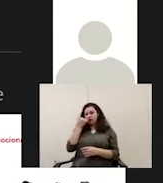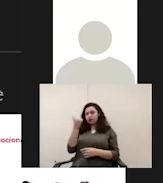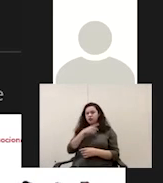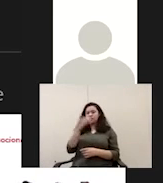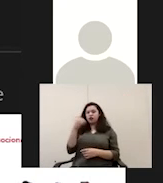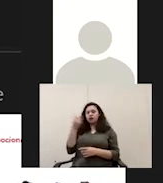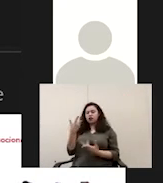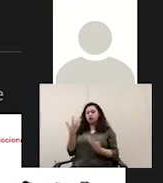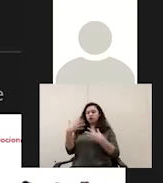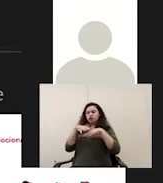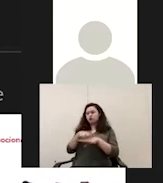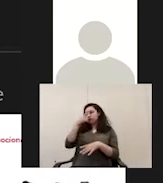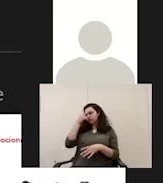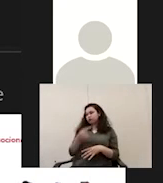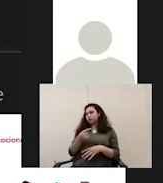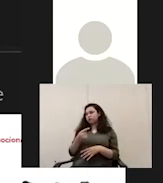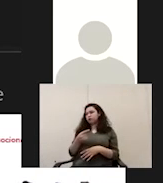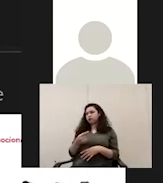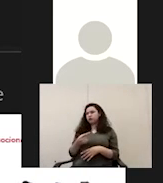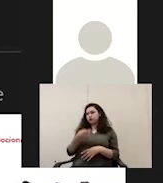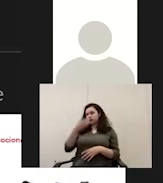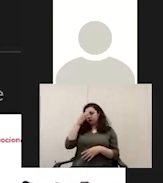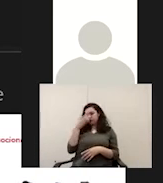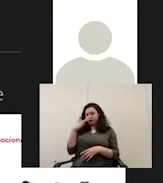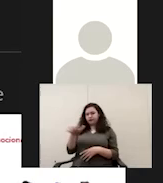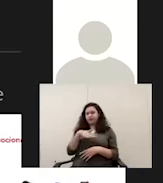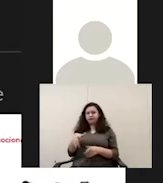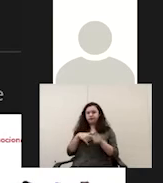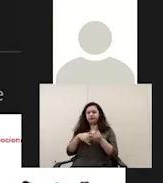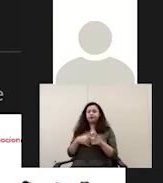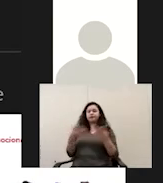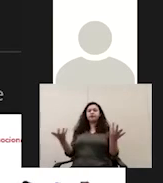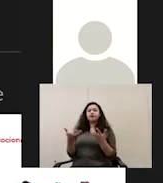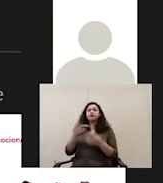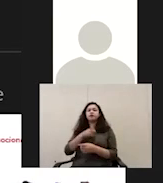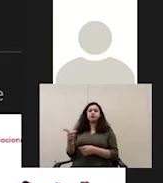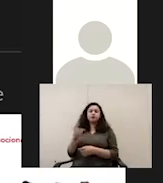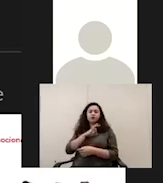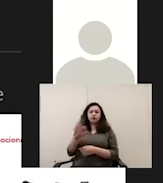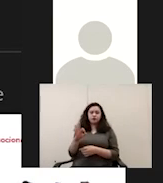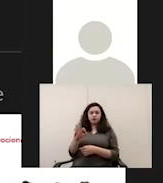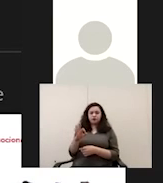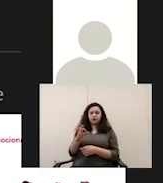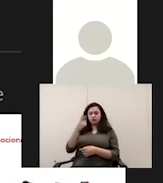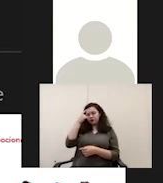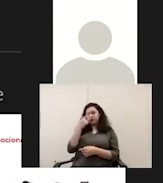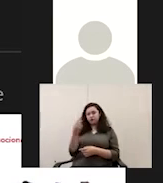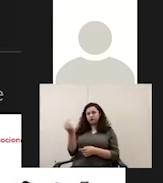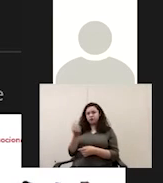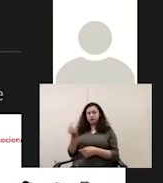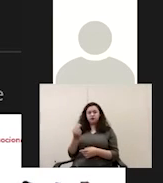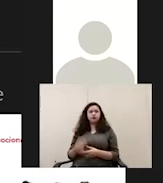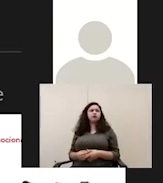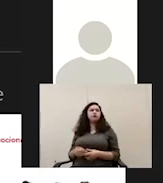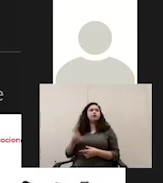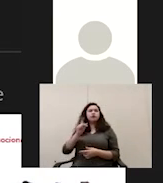integrados para que sepan, ¿no?, el seguimiento. Lo pueden hacer, eso es a la libertad que ustedes quieran, pero pues